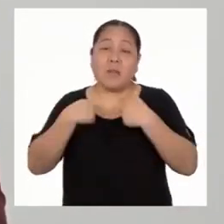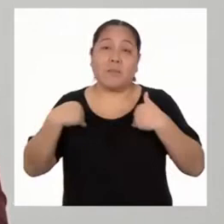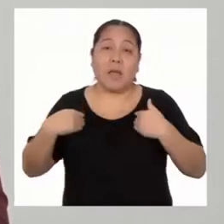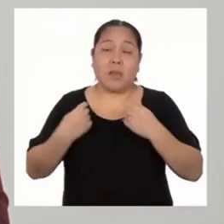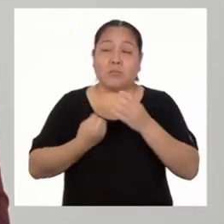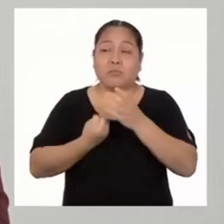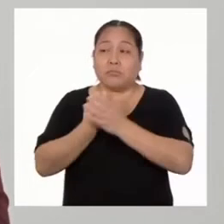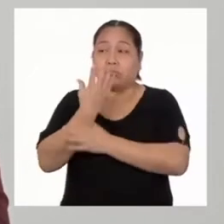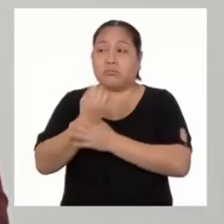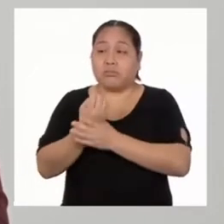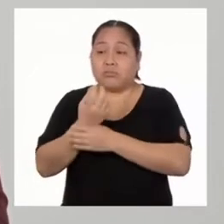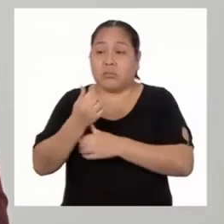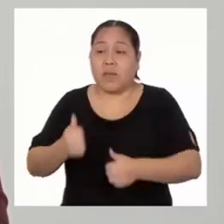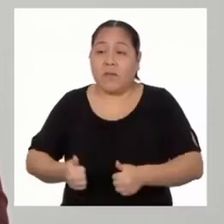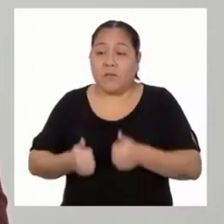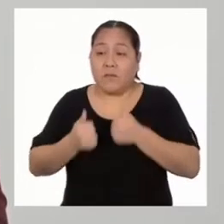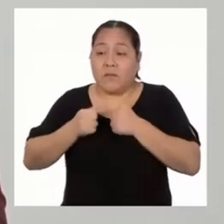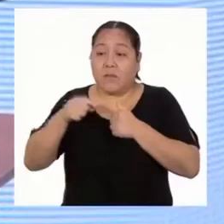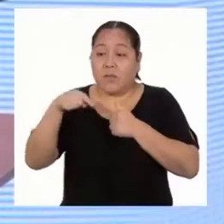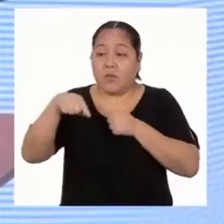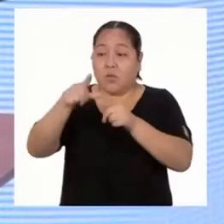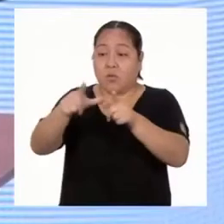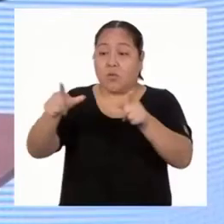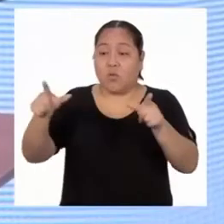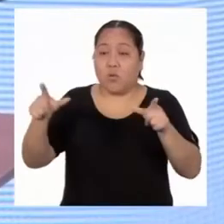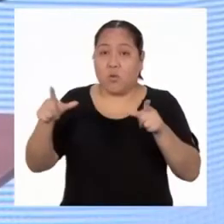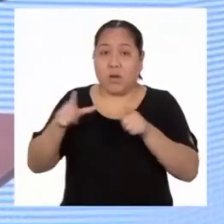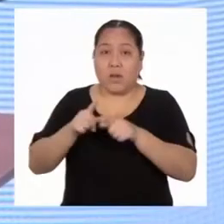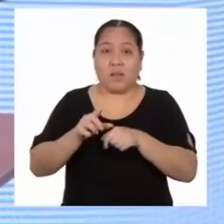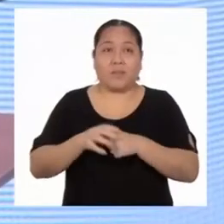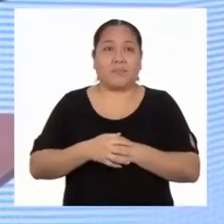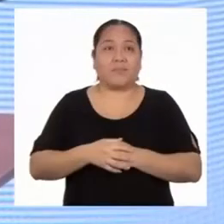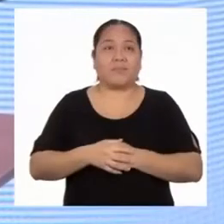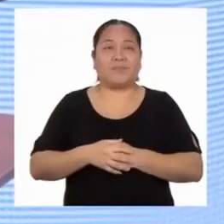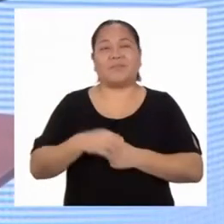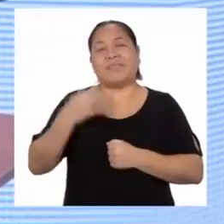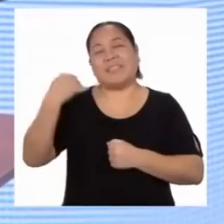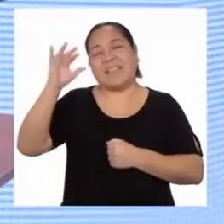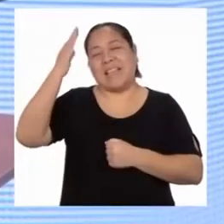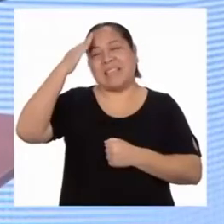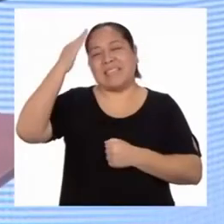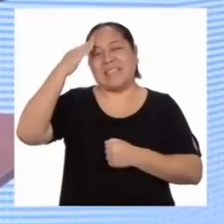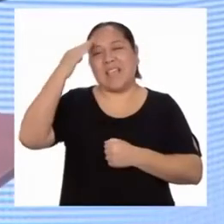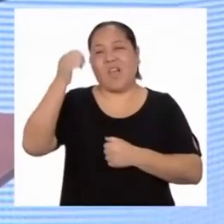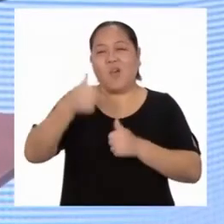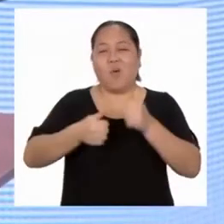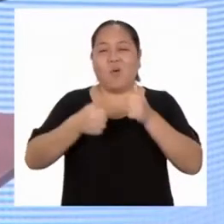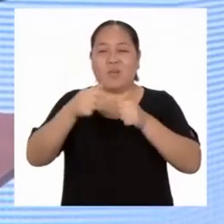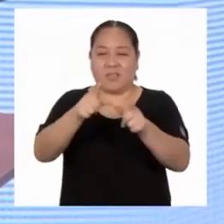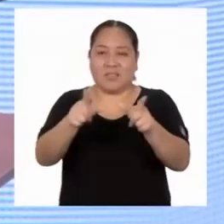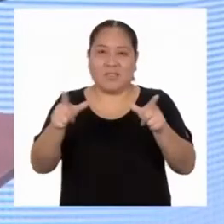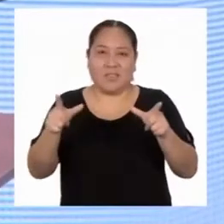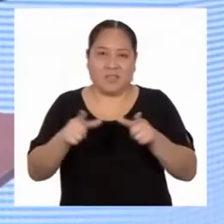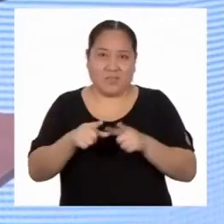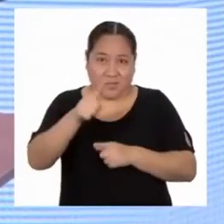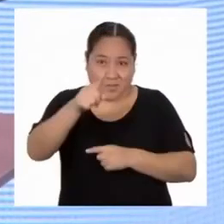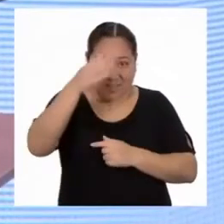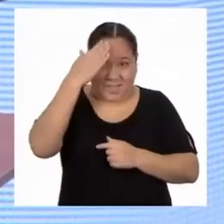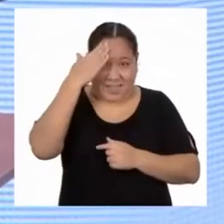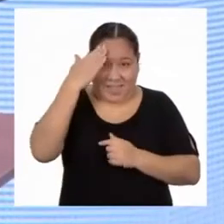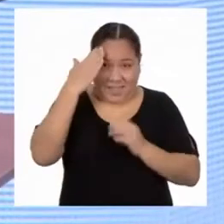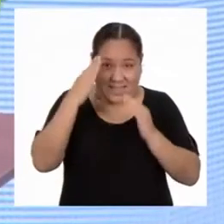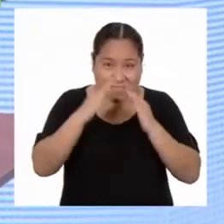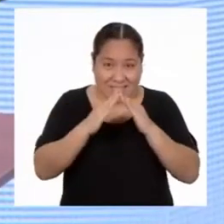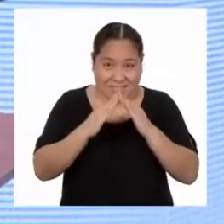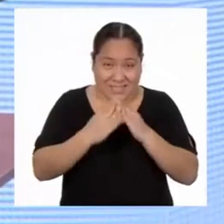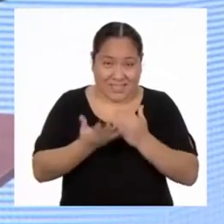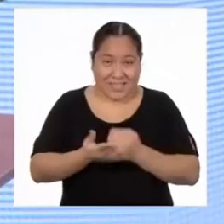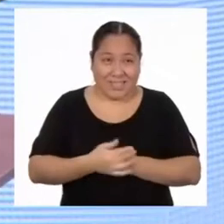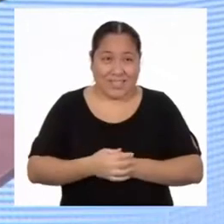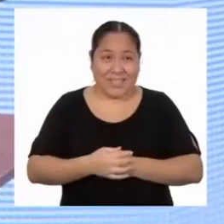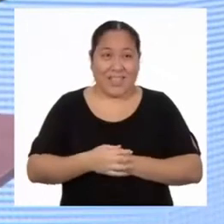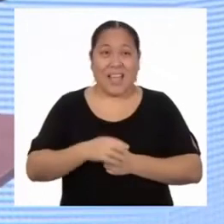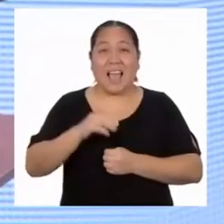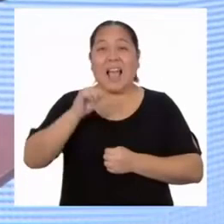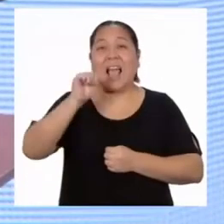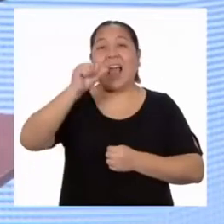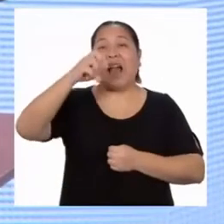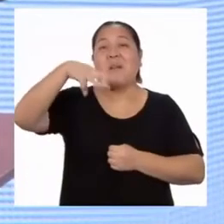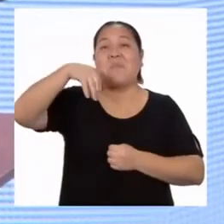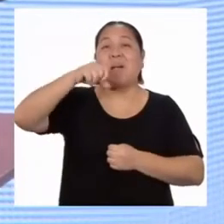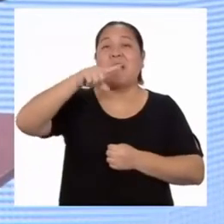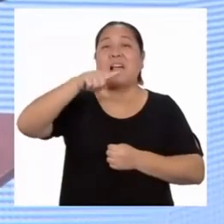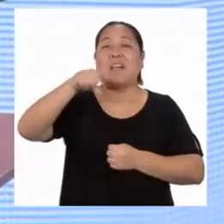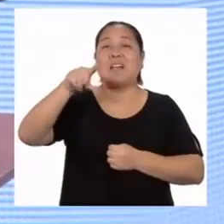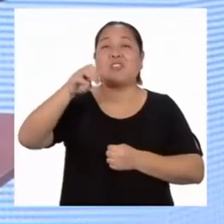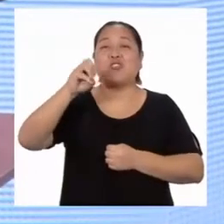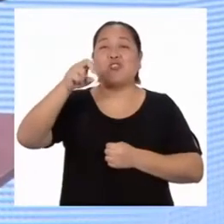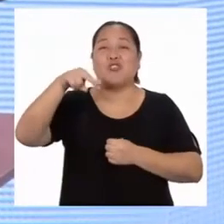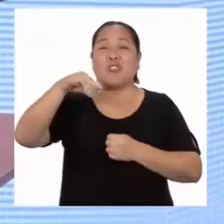que viven en un determinado espacio. Y ya sé cuál es ese espacio. ¿Qué dicen allá en sus casas? La Amazonía, claro.